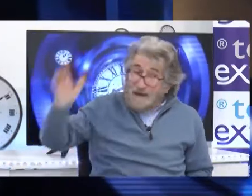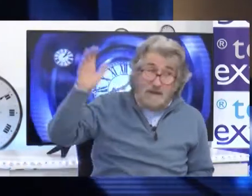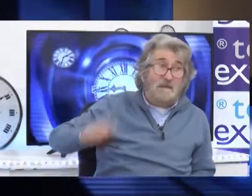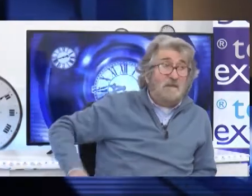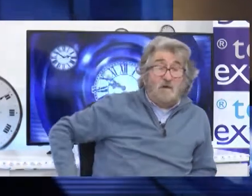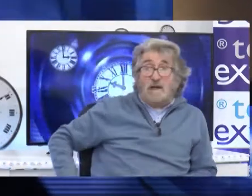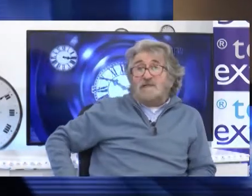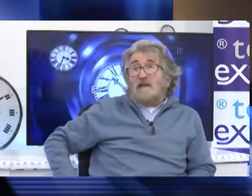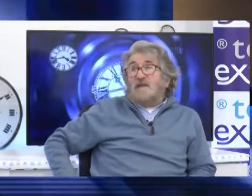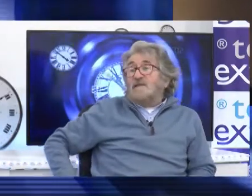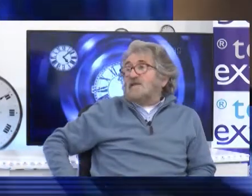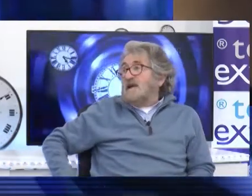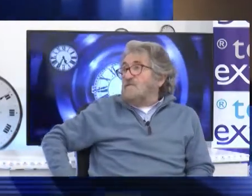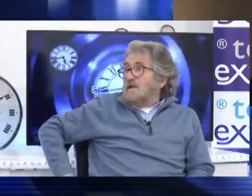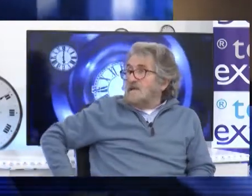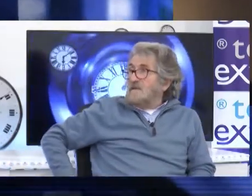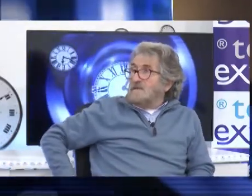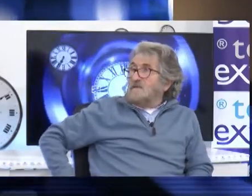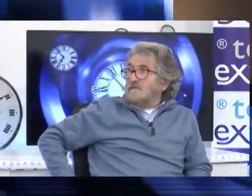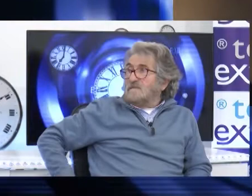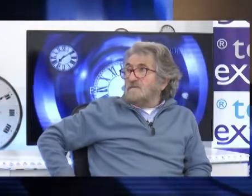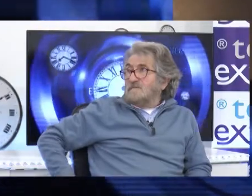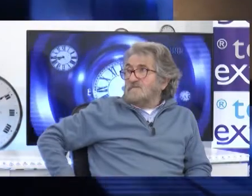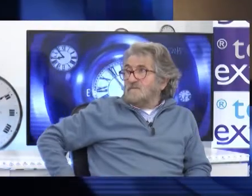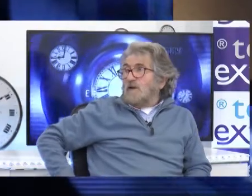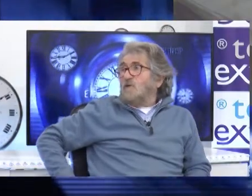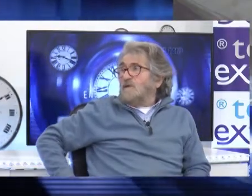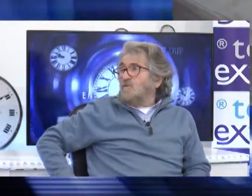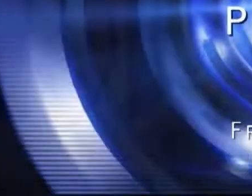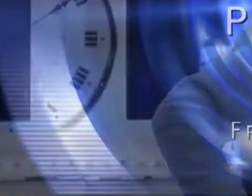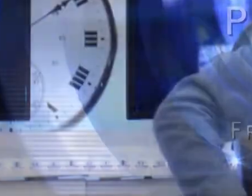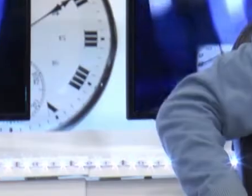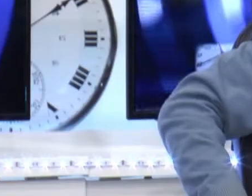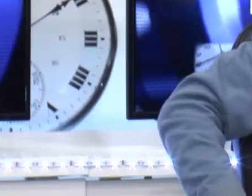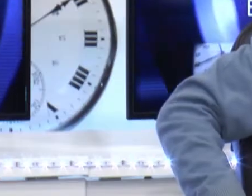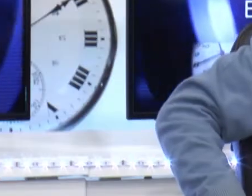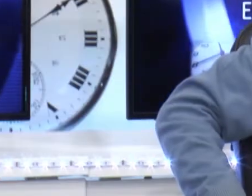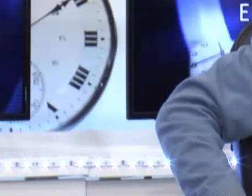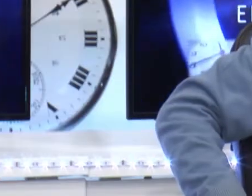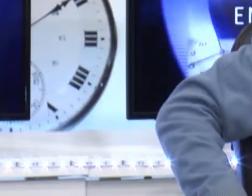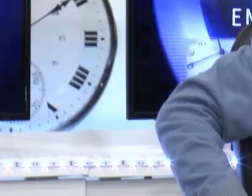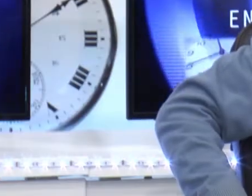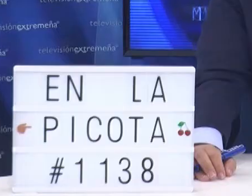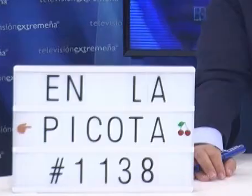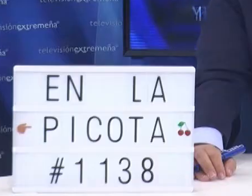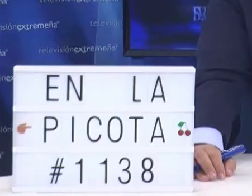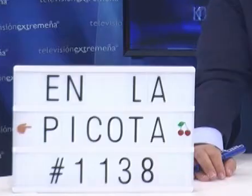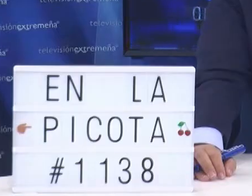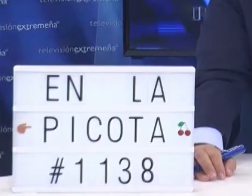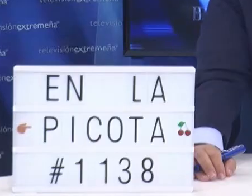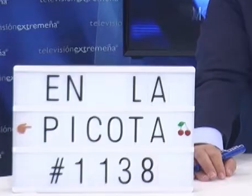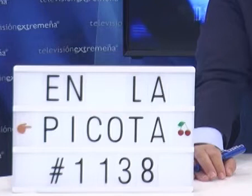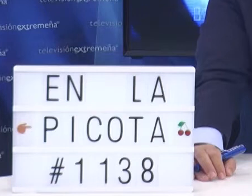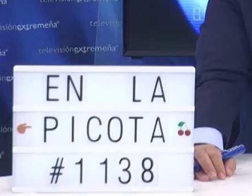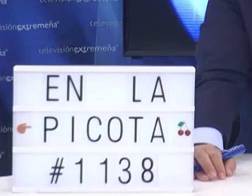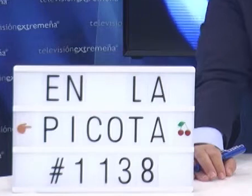Mm. Ojalá salga adelante, sería un instrumento estupendo y una honra para la gente que conoce a esa familia. Y además,